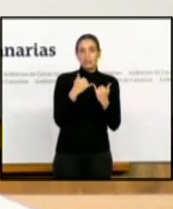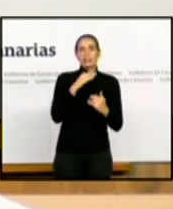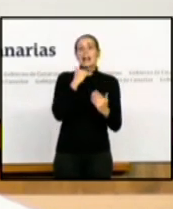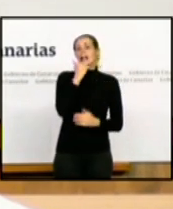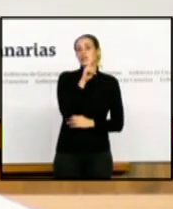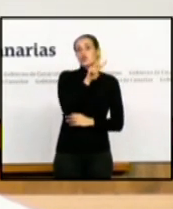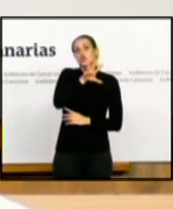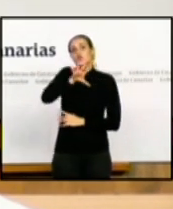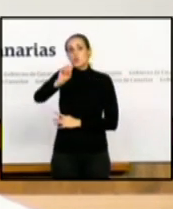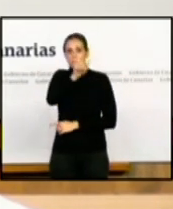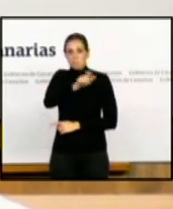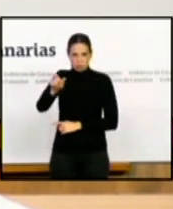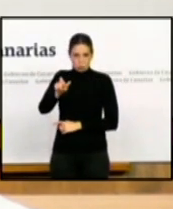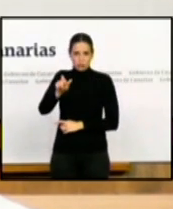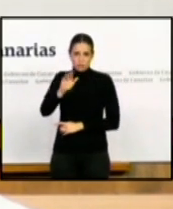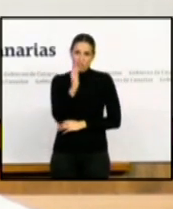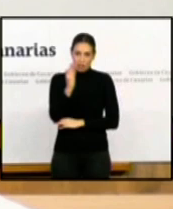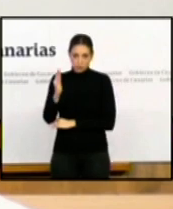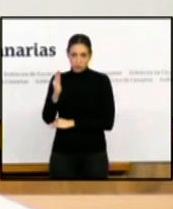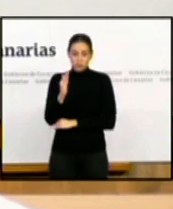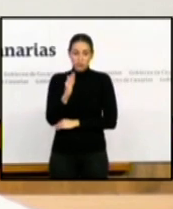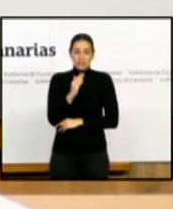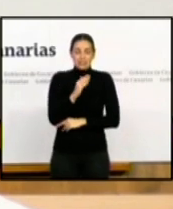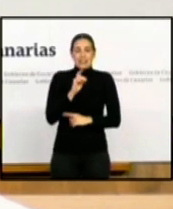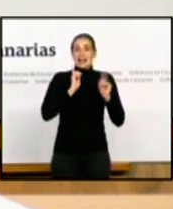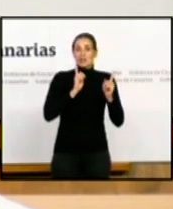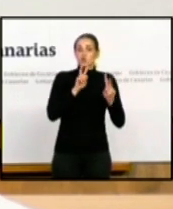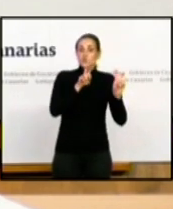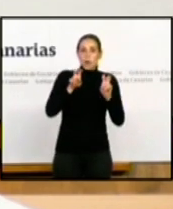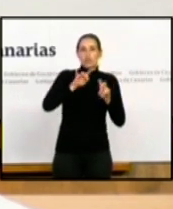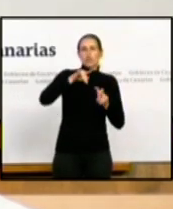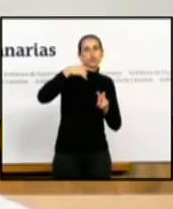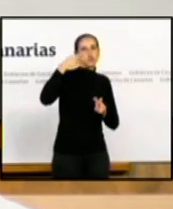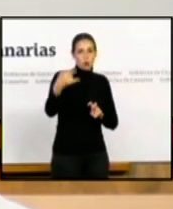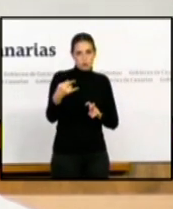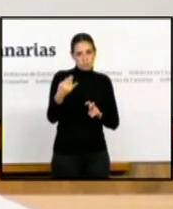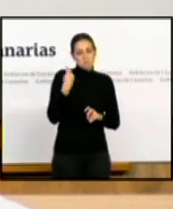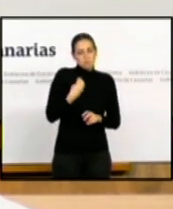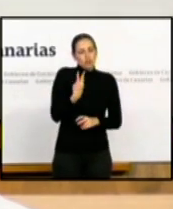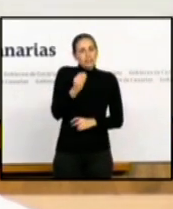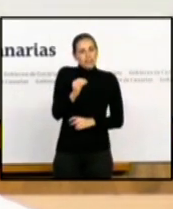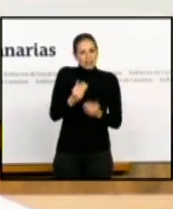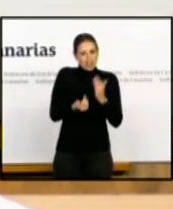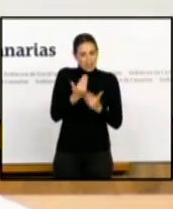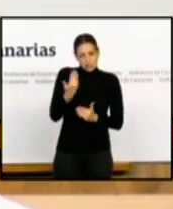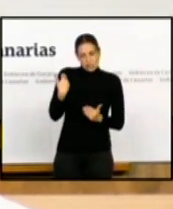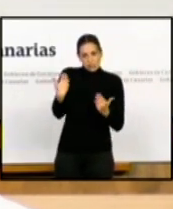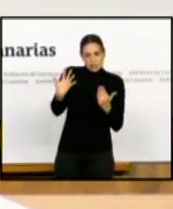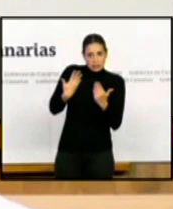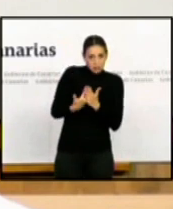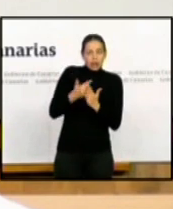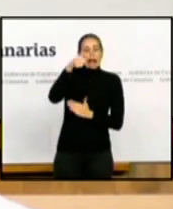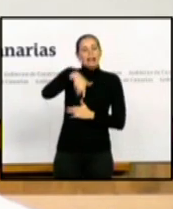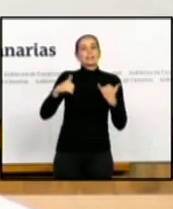casos. La cifra de casos nuevos se ha duplicado en los últimos 30 días en la isla de